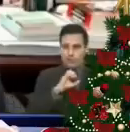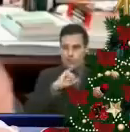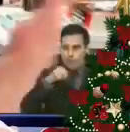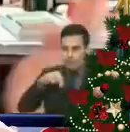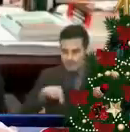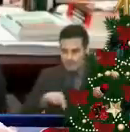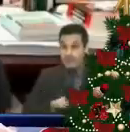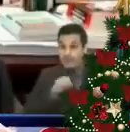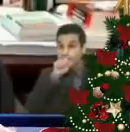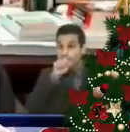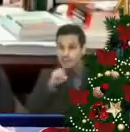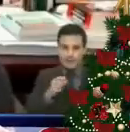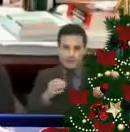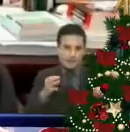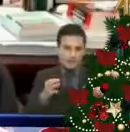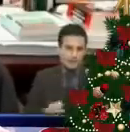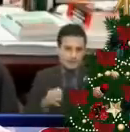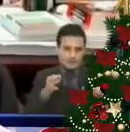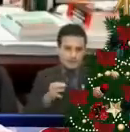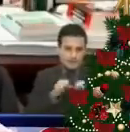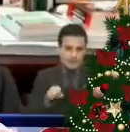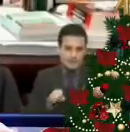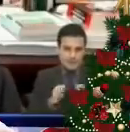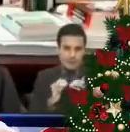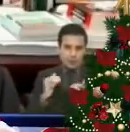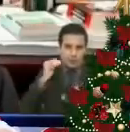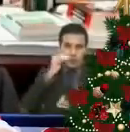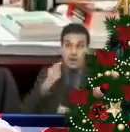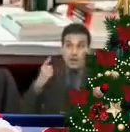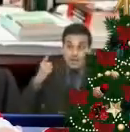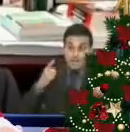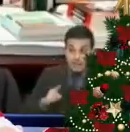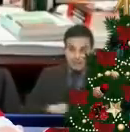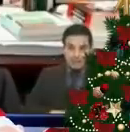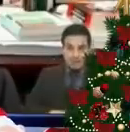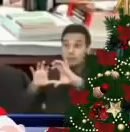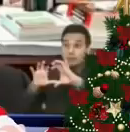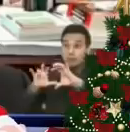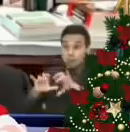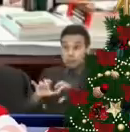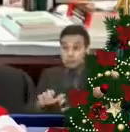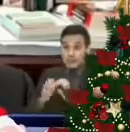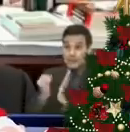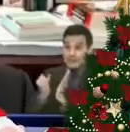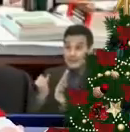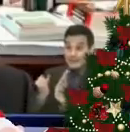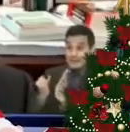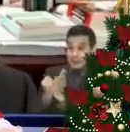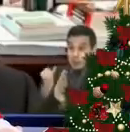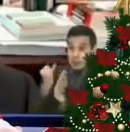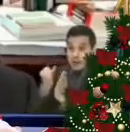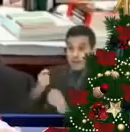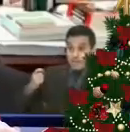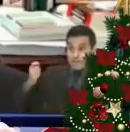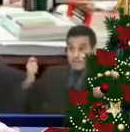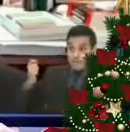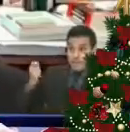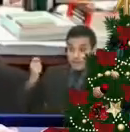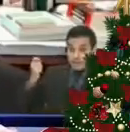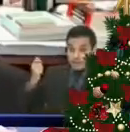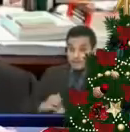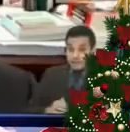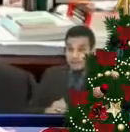se sabe. En esta cartera de proyectos se pagan libros, se pagan simposios, se pagan presentaciones, exposiciones y un